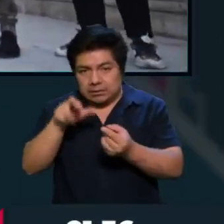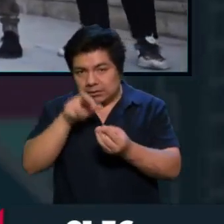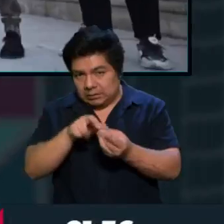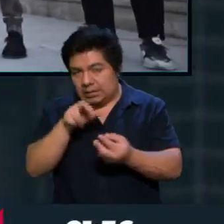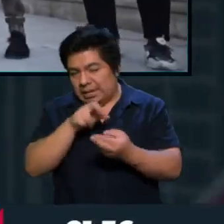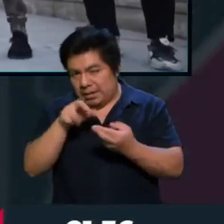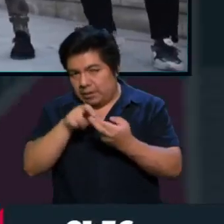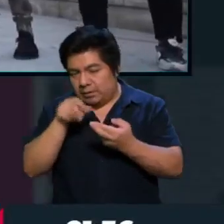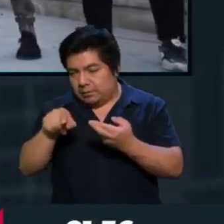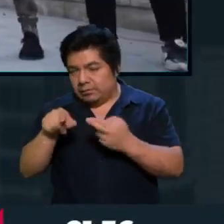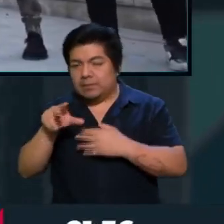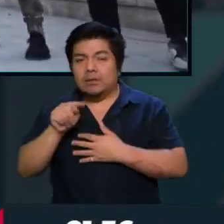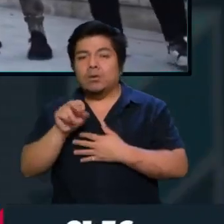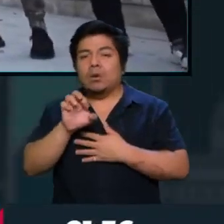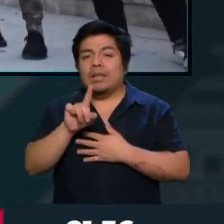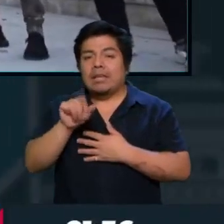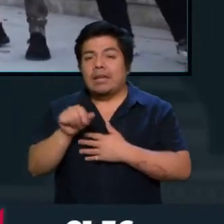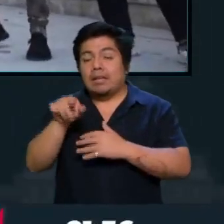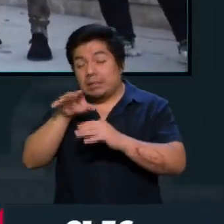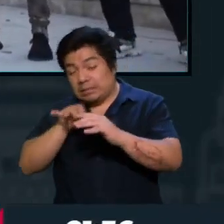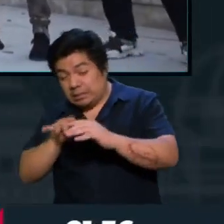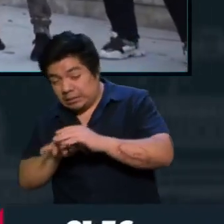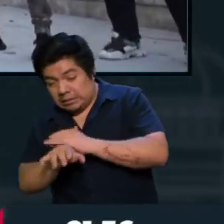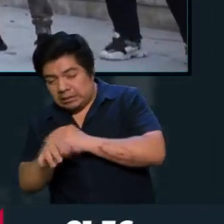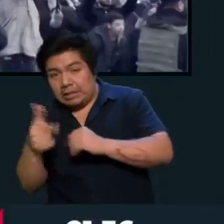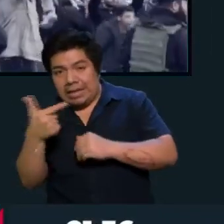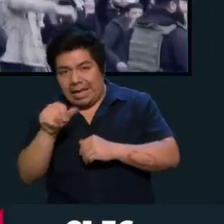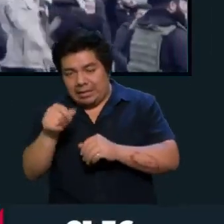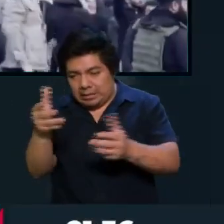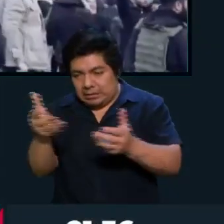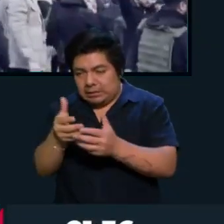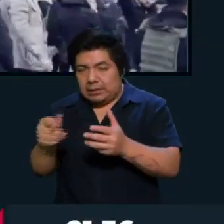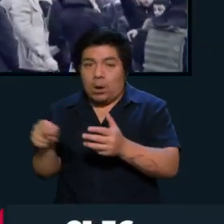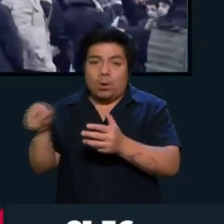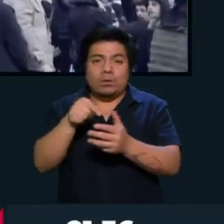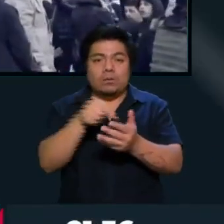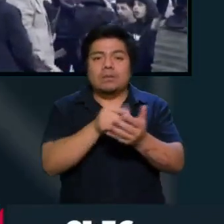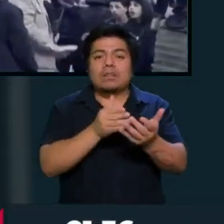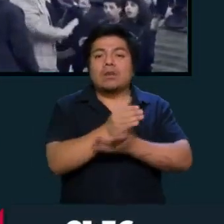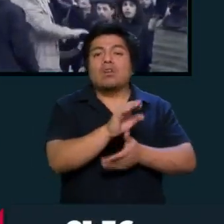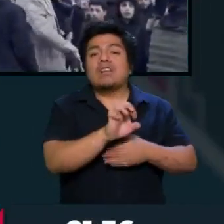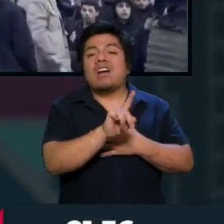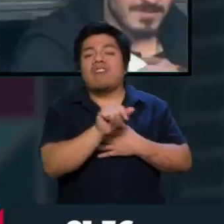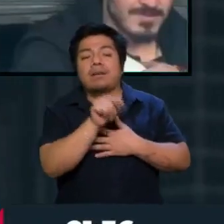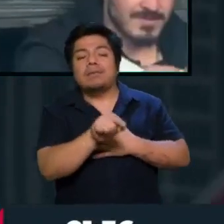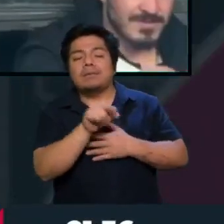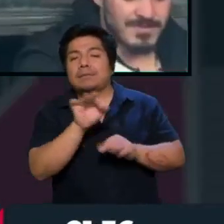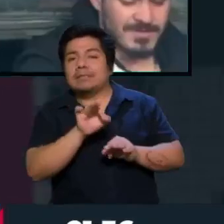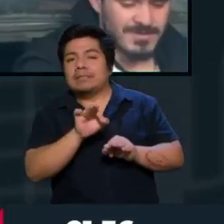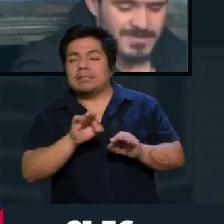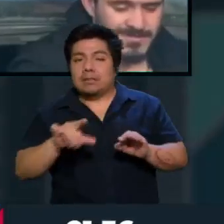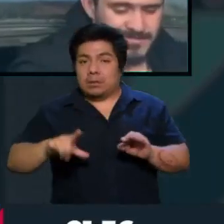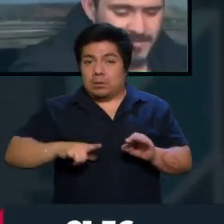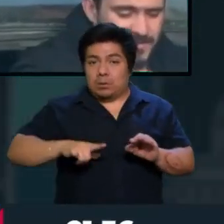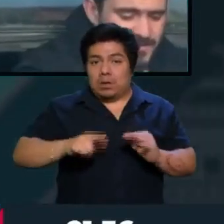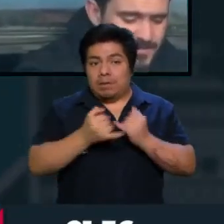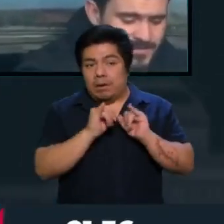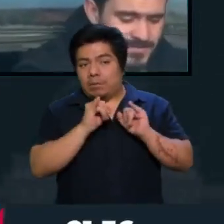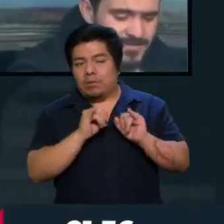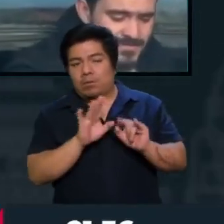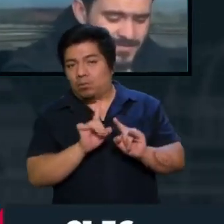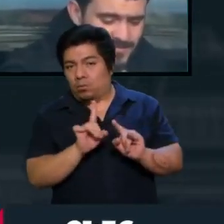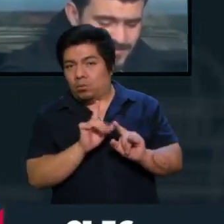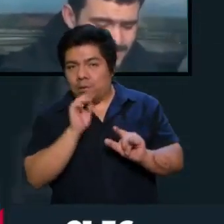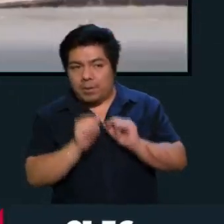además de ese gasoducto que trae pensado, ocupar Rojava para evitar que se haga ahí un gobierno autónomo kurdo, para